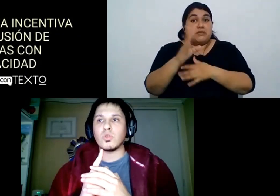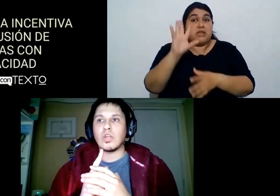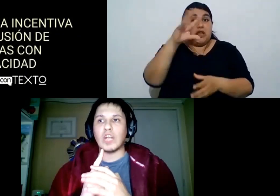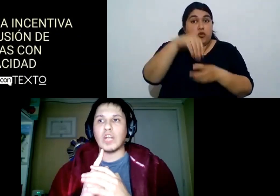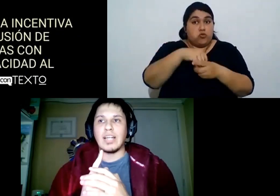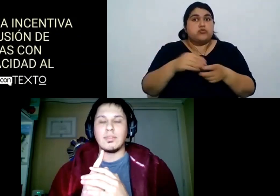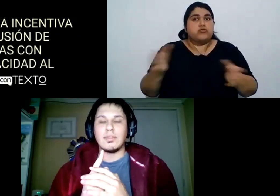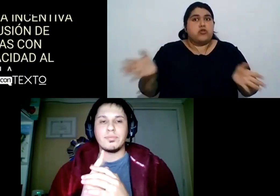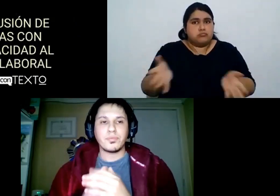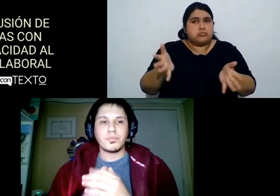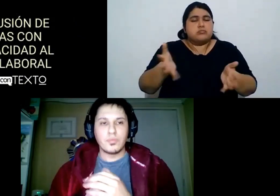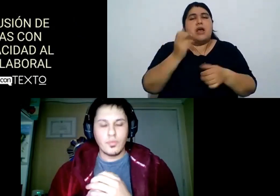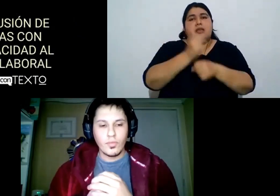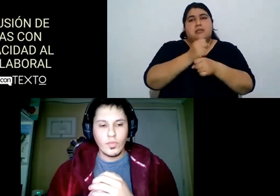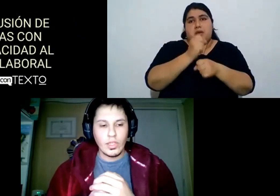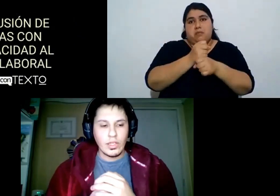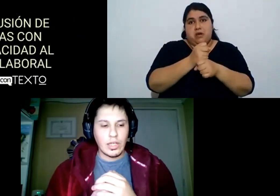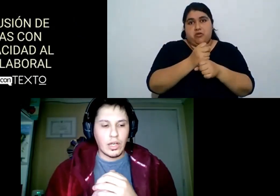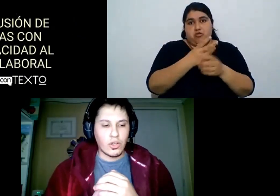mundo laboral.